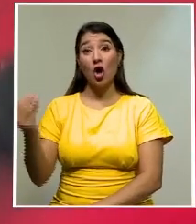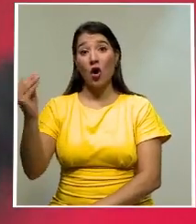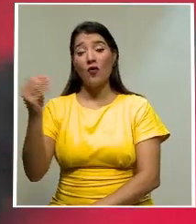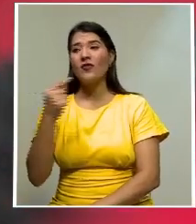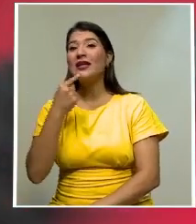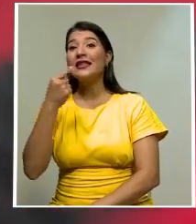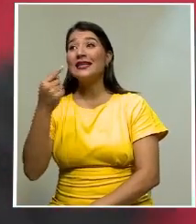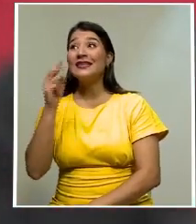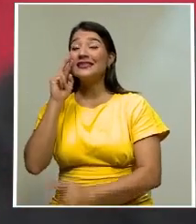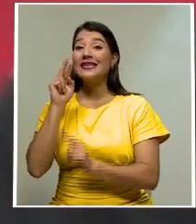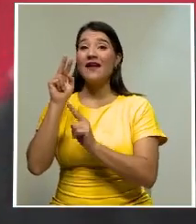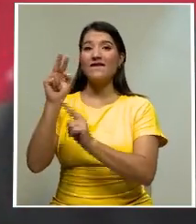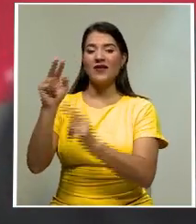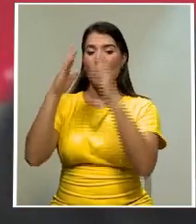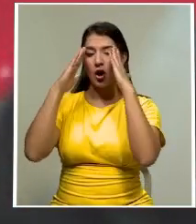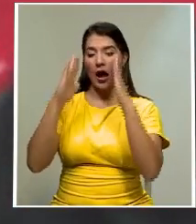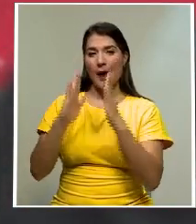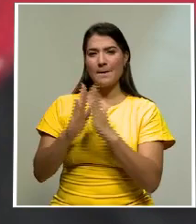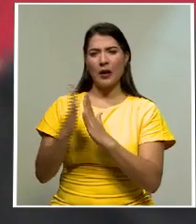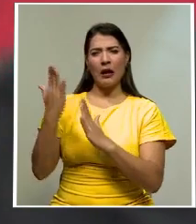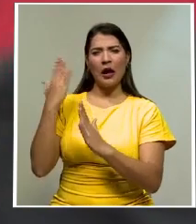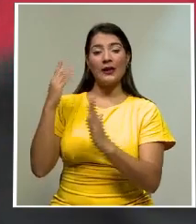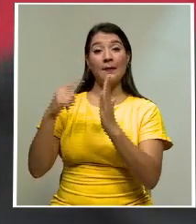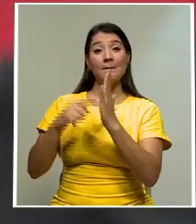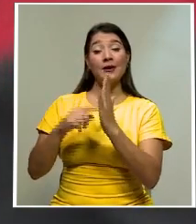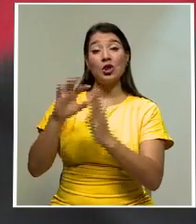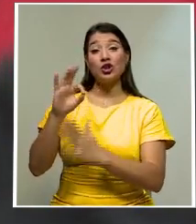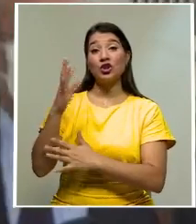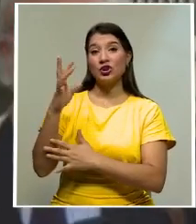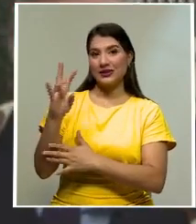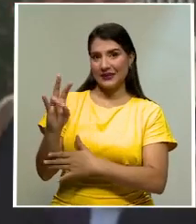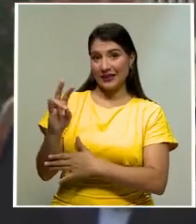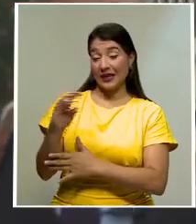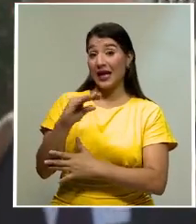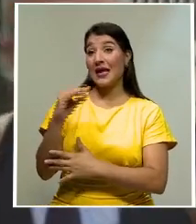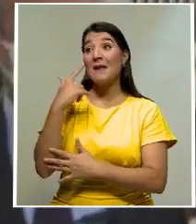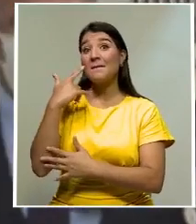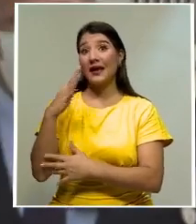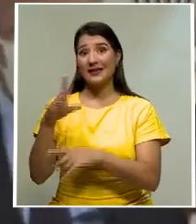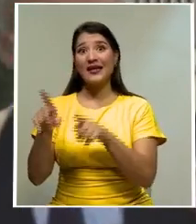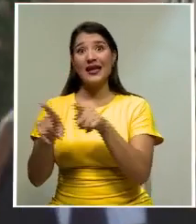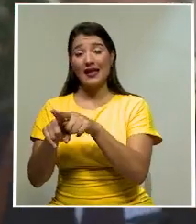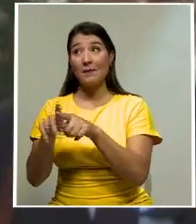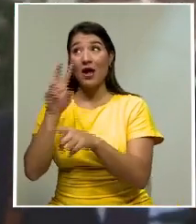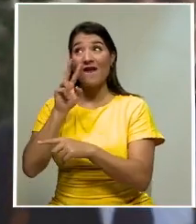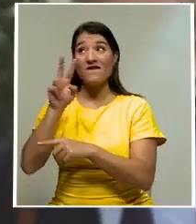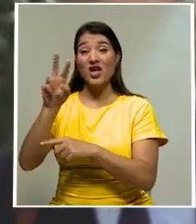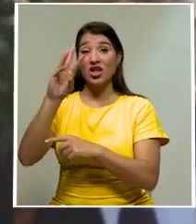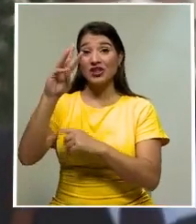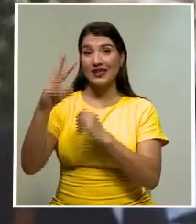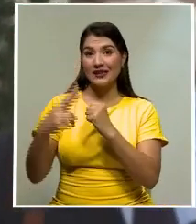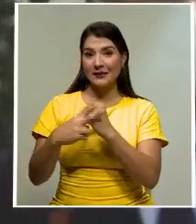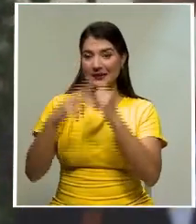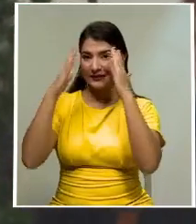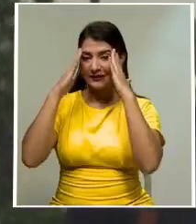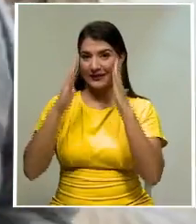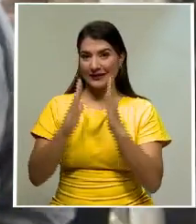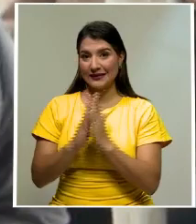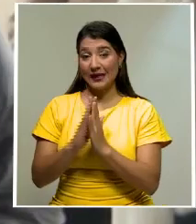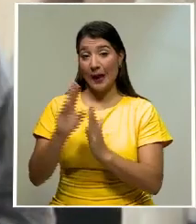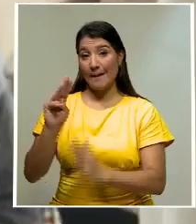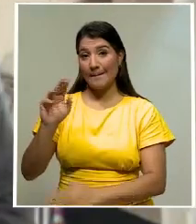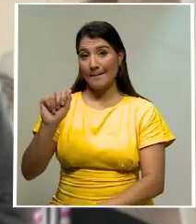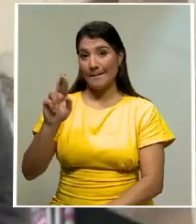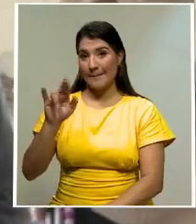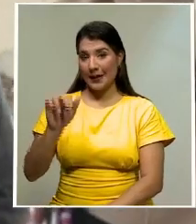en 1917 y según la tradición católica, María se les habría aparecido en 6 ocasiones ese año.